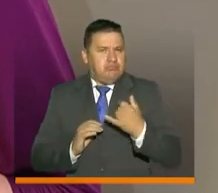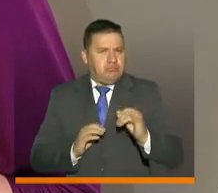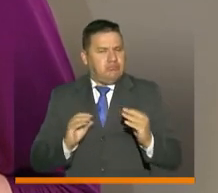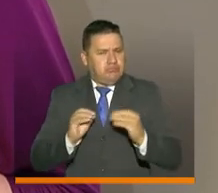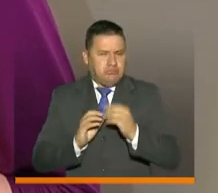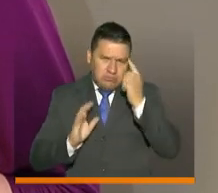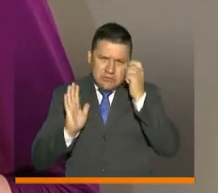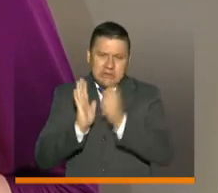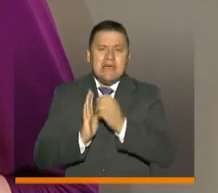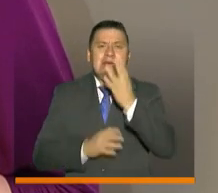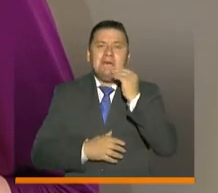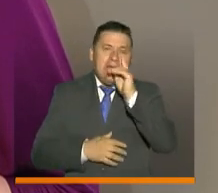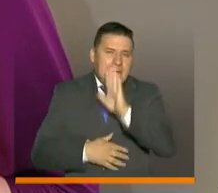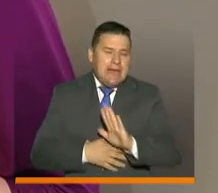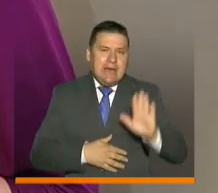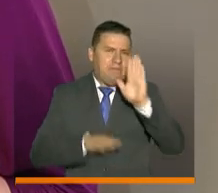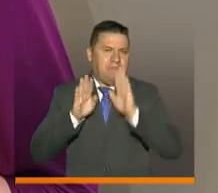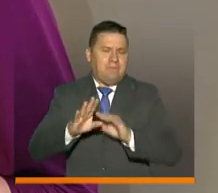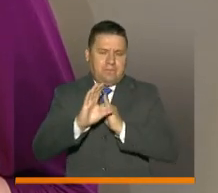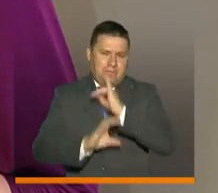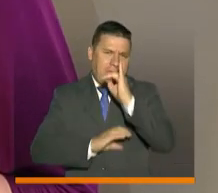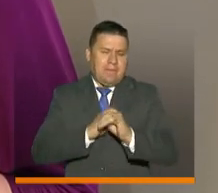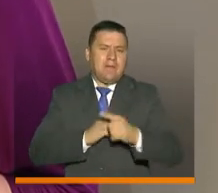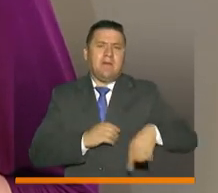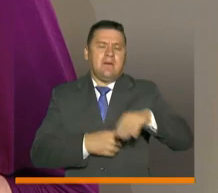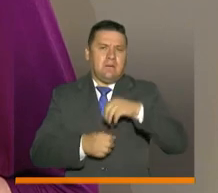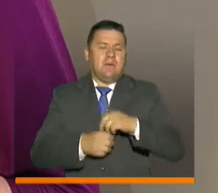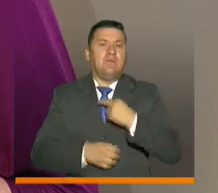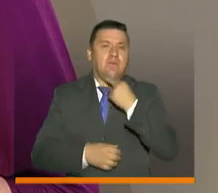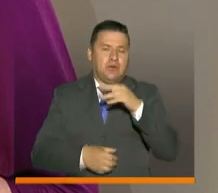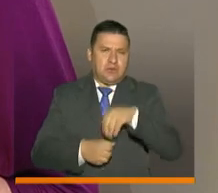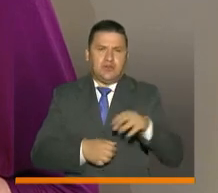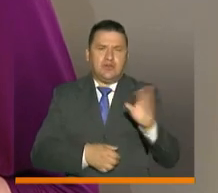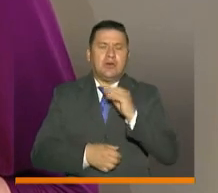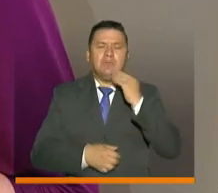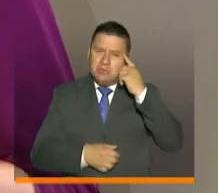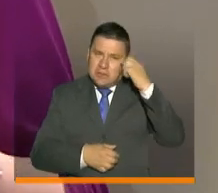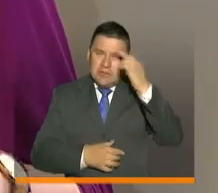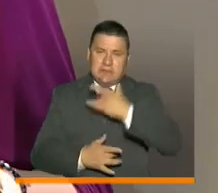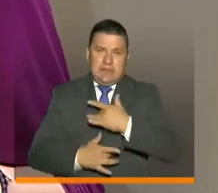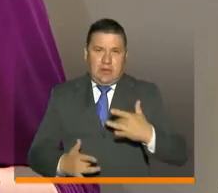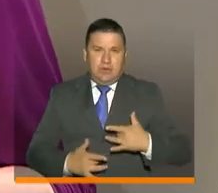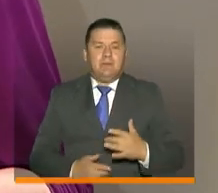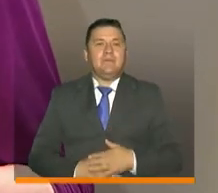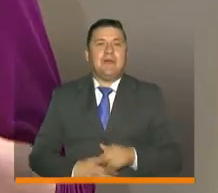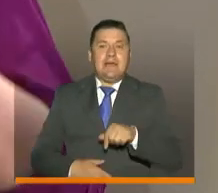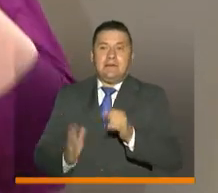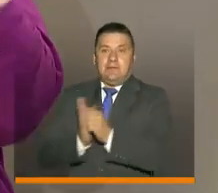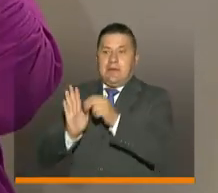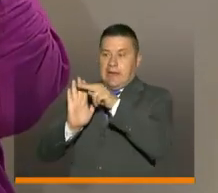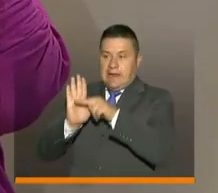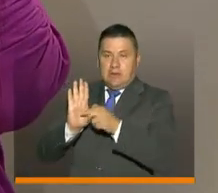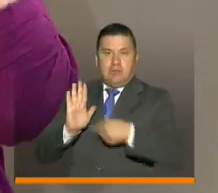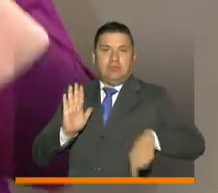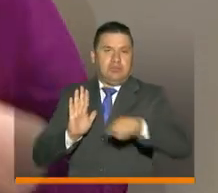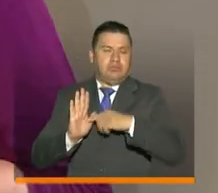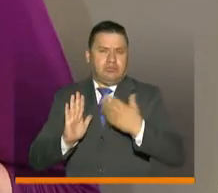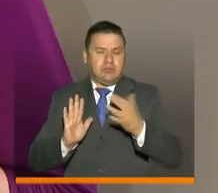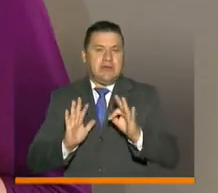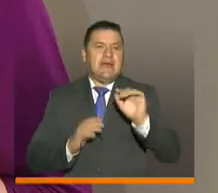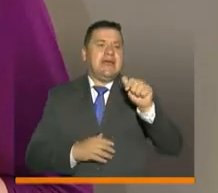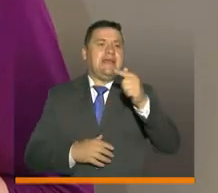tiene en cuenta experiencias nacionales, referentes internacionales y sobre todo la voz también de los expertos en salud. Esta resolución para conocimiento de todos